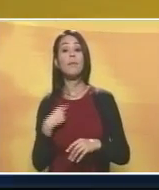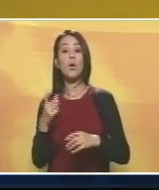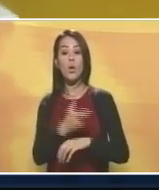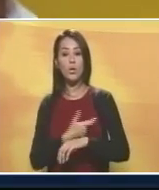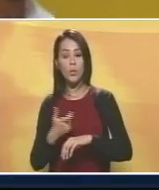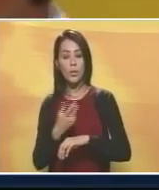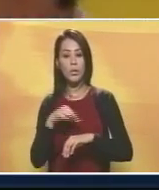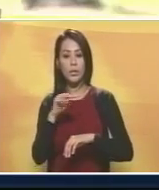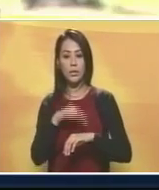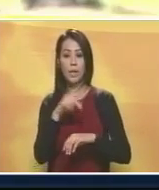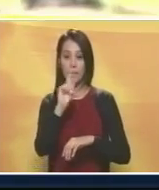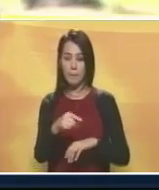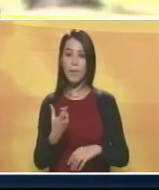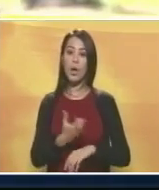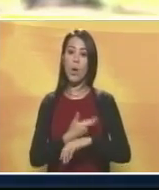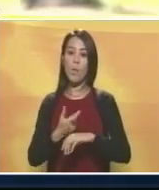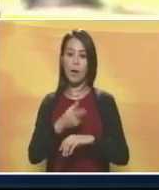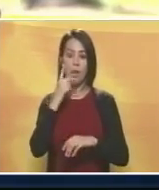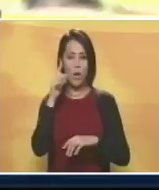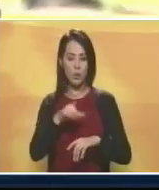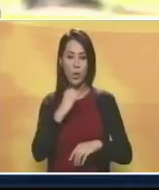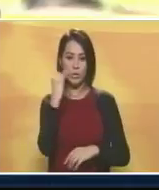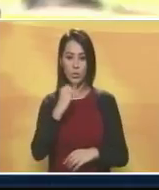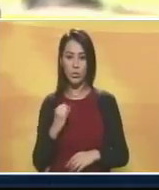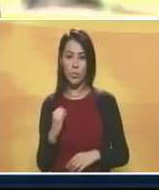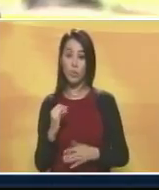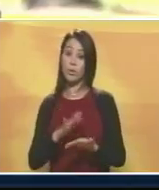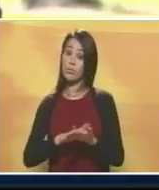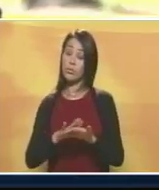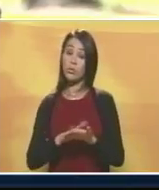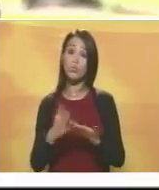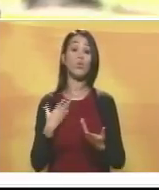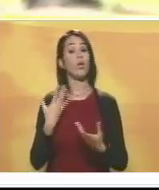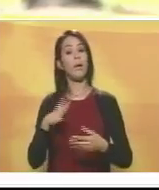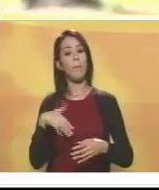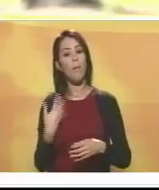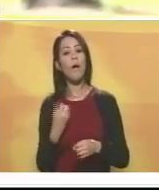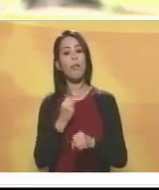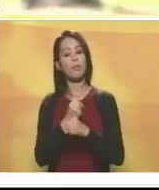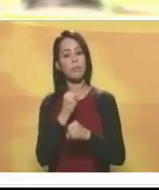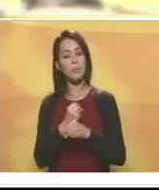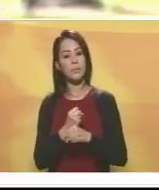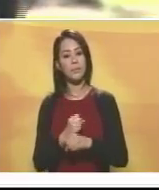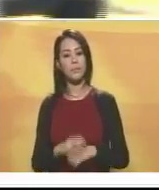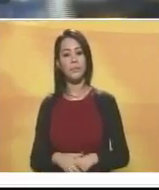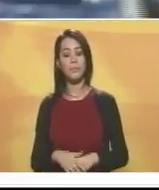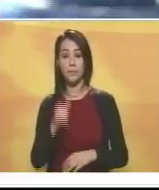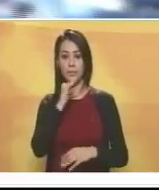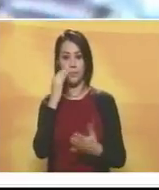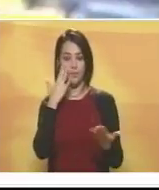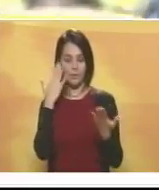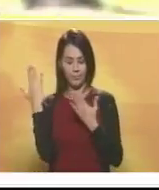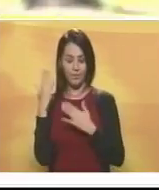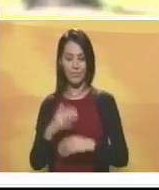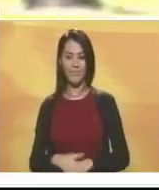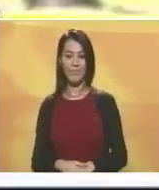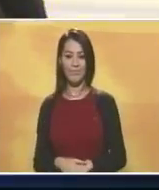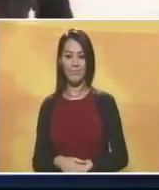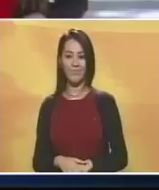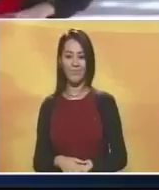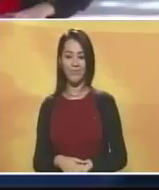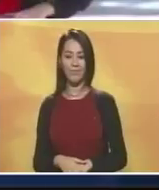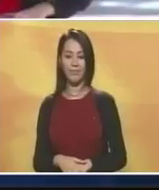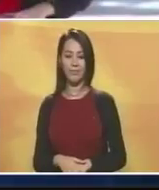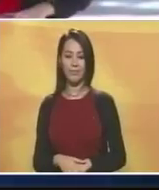el gobernador de la entidad para buscar una solución que les permita seguir trabajando. Es el reporte que podemos ofrecerles a esta hora desde el